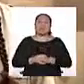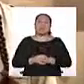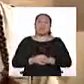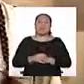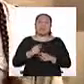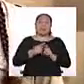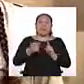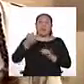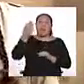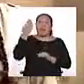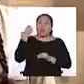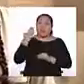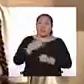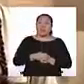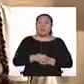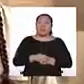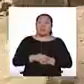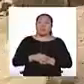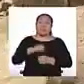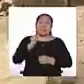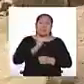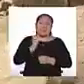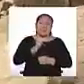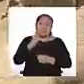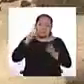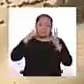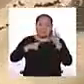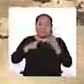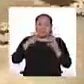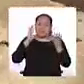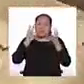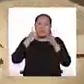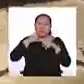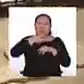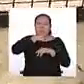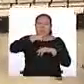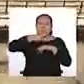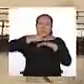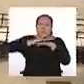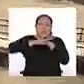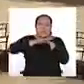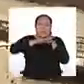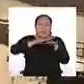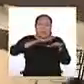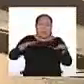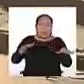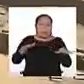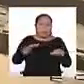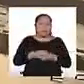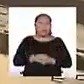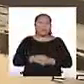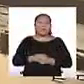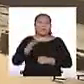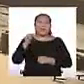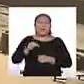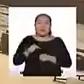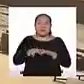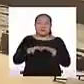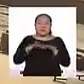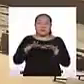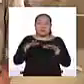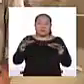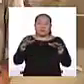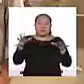ese punto de vista sí puede ser vista como un desierto, pero es un desierto cruzado por valles que a su vez fueron ampliados en